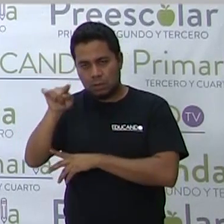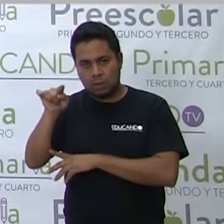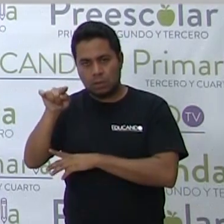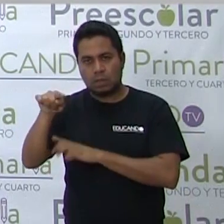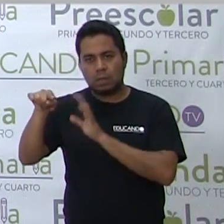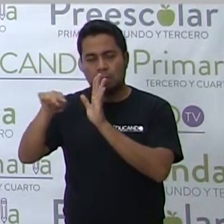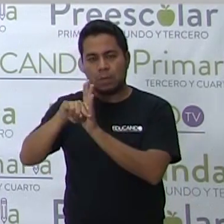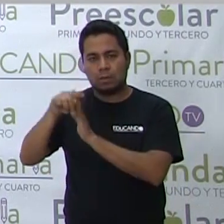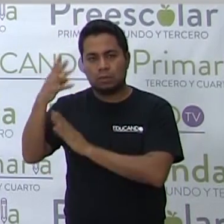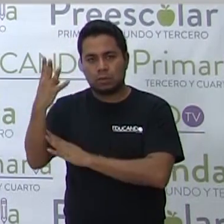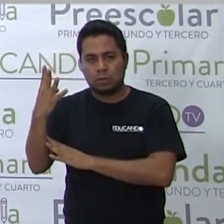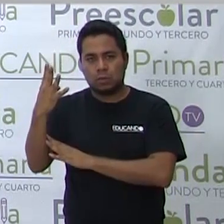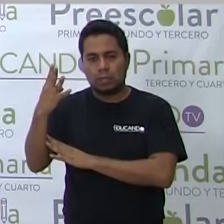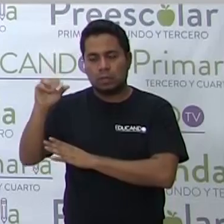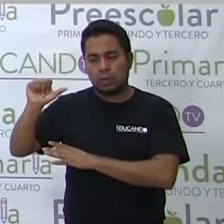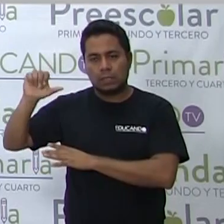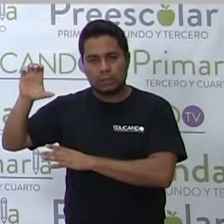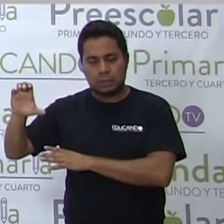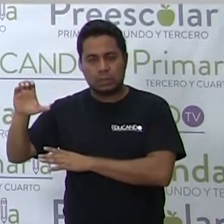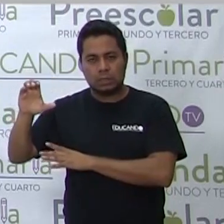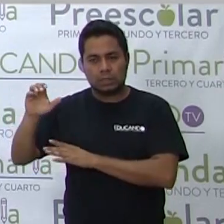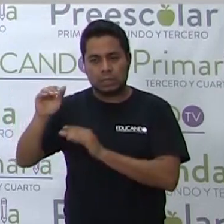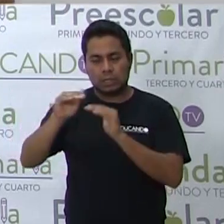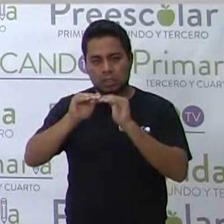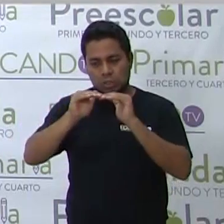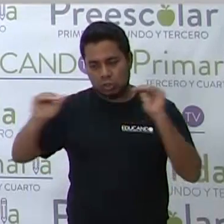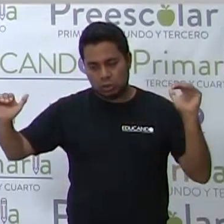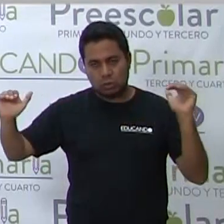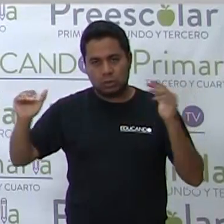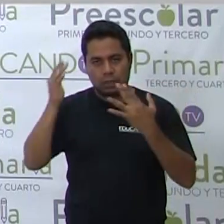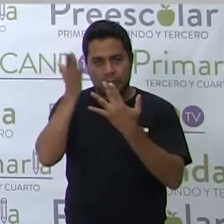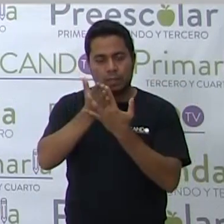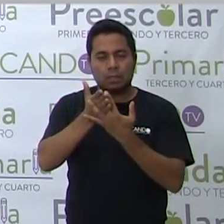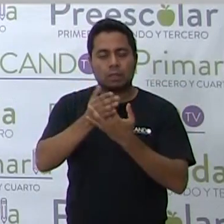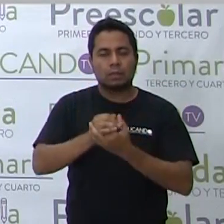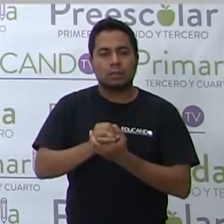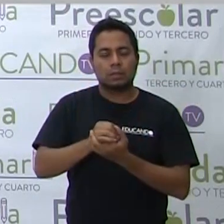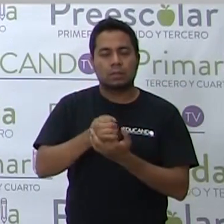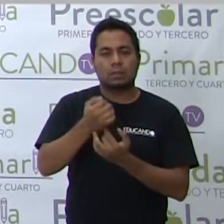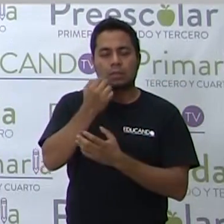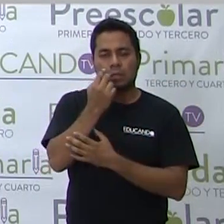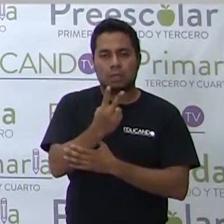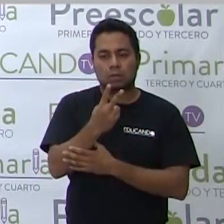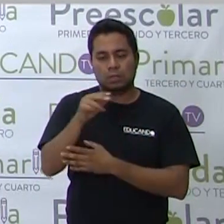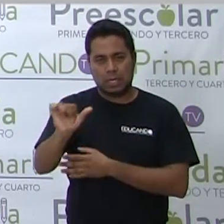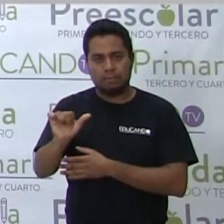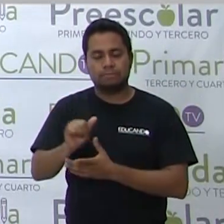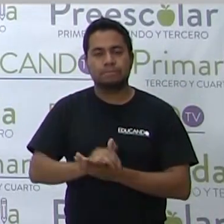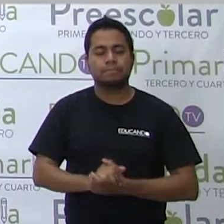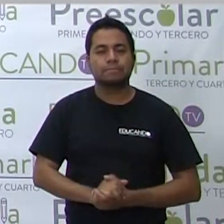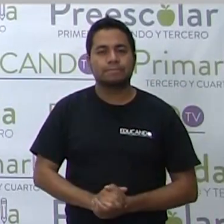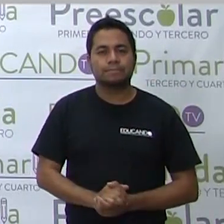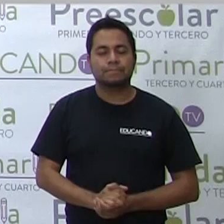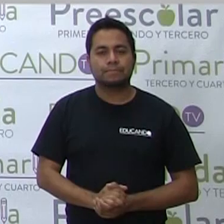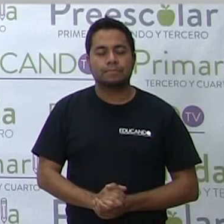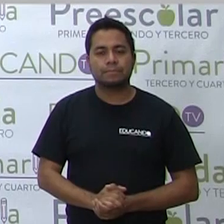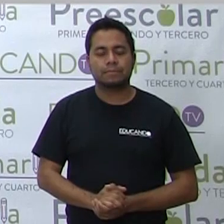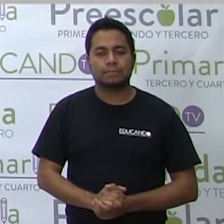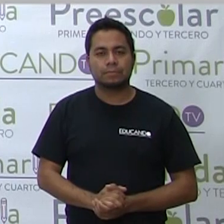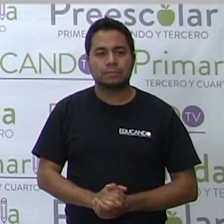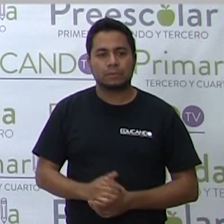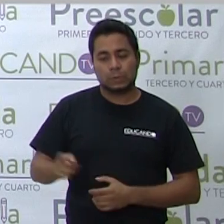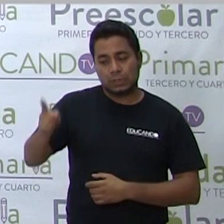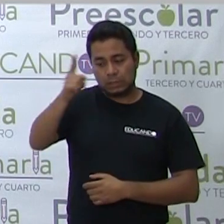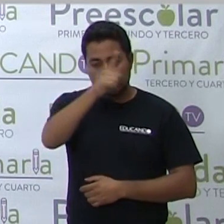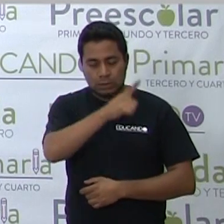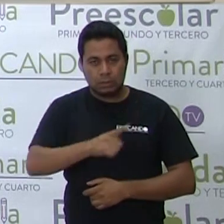- 4ac sobre 2 a esta